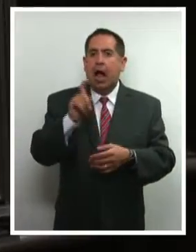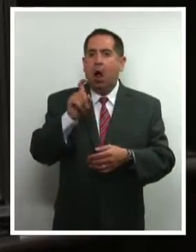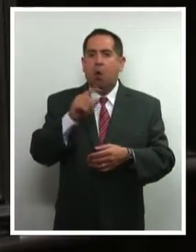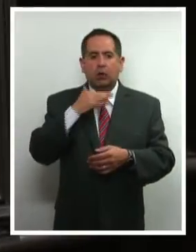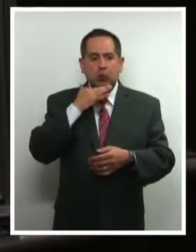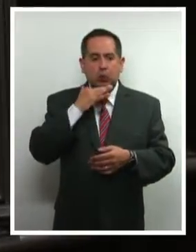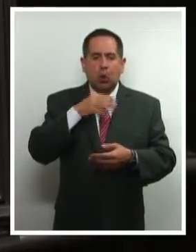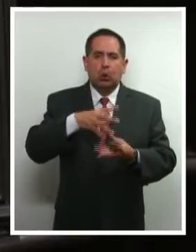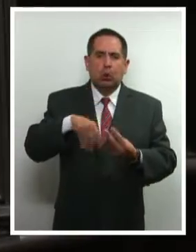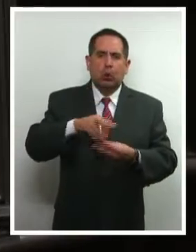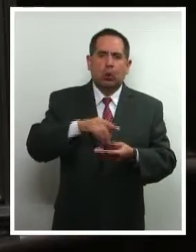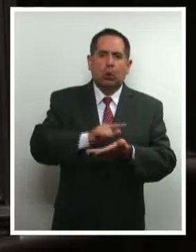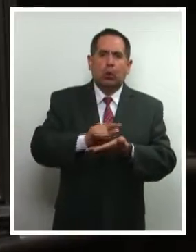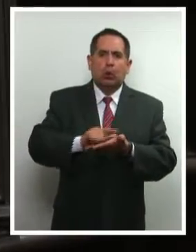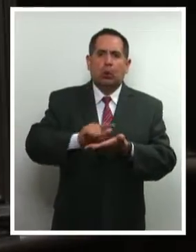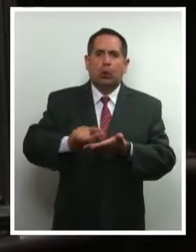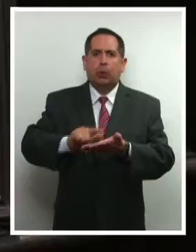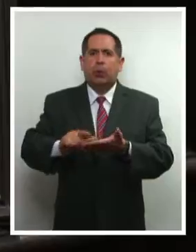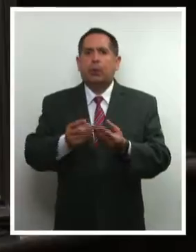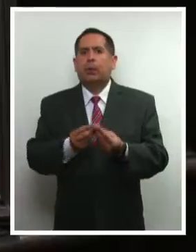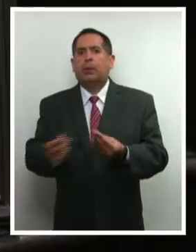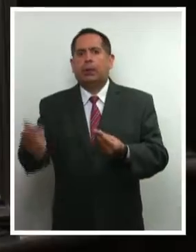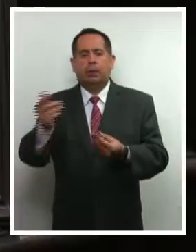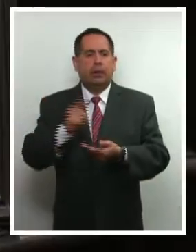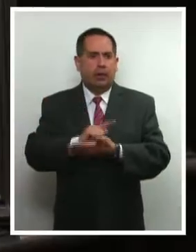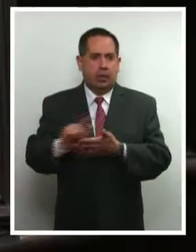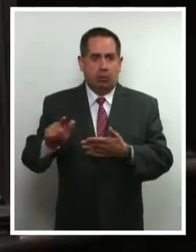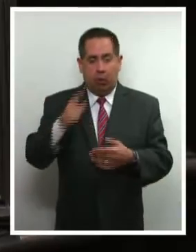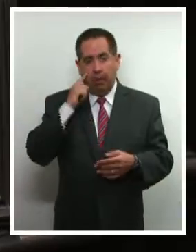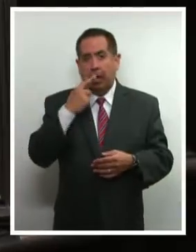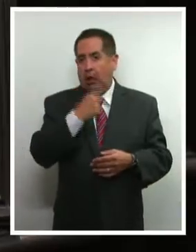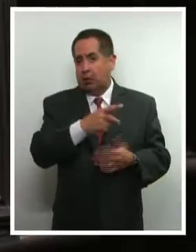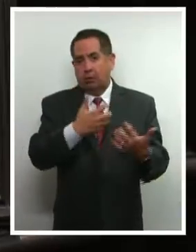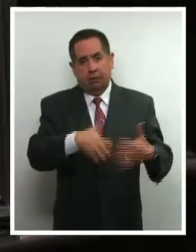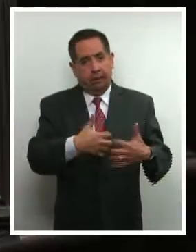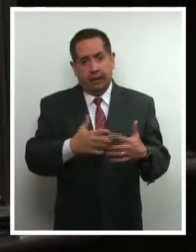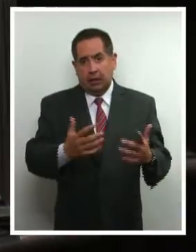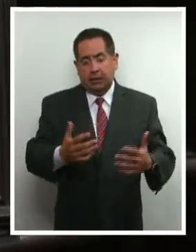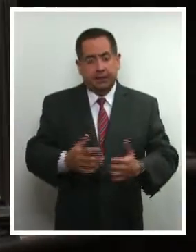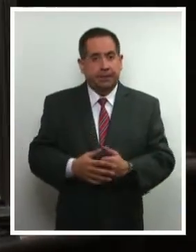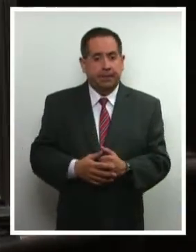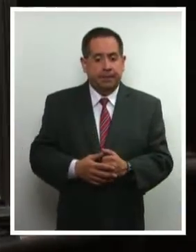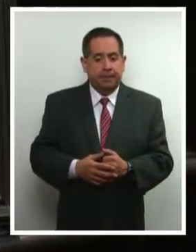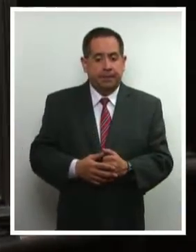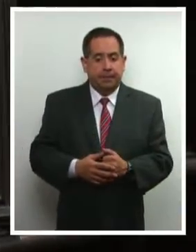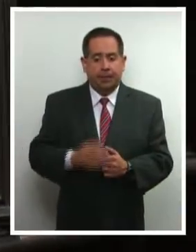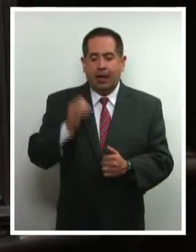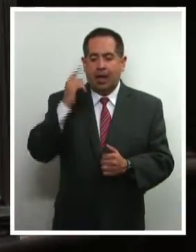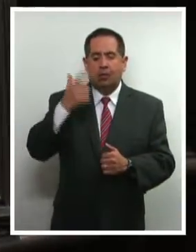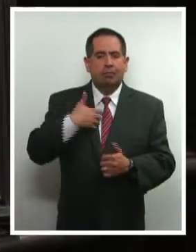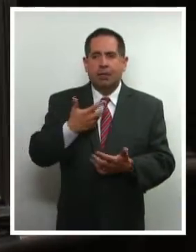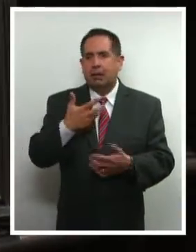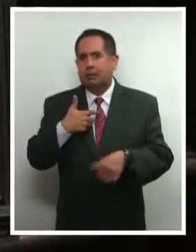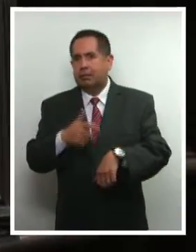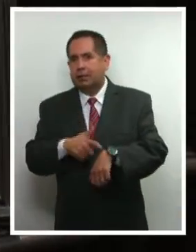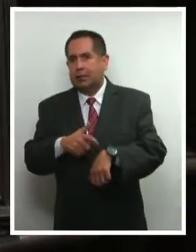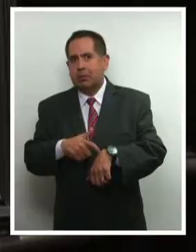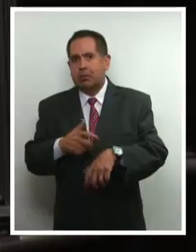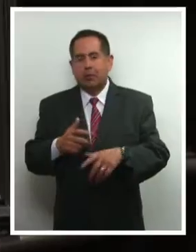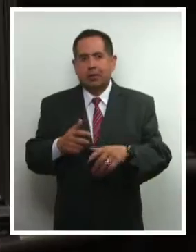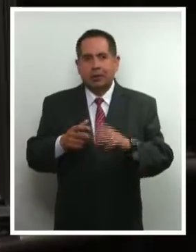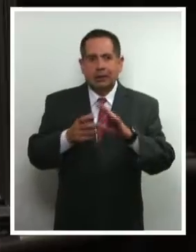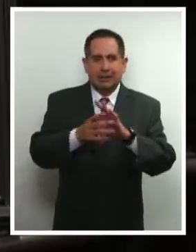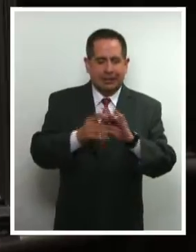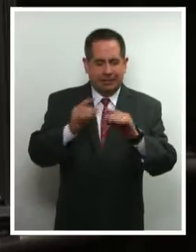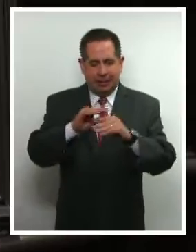que emplean en los procesos productivos. Algo que ya no me da tiempo, o ya no me dio tiempo